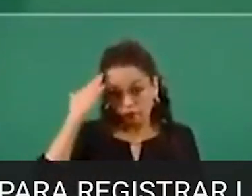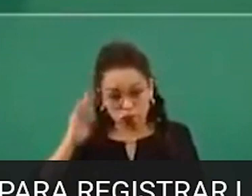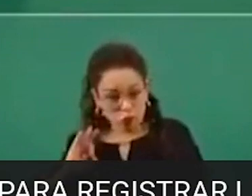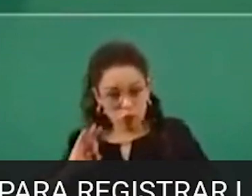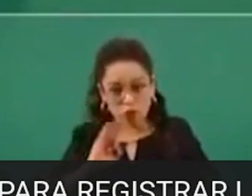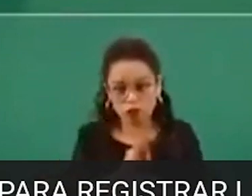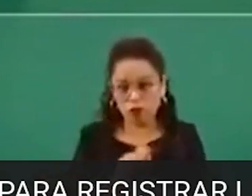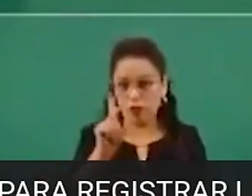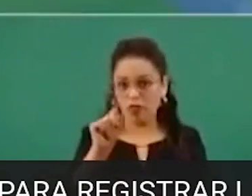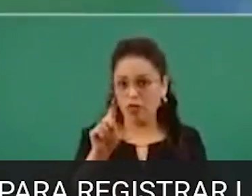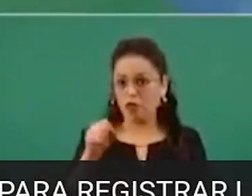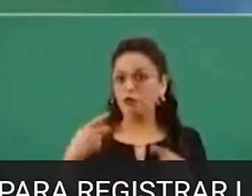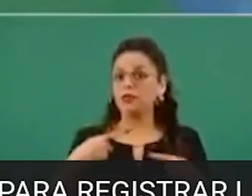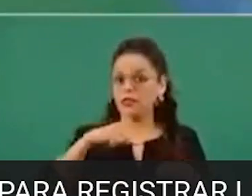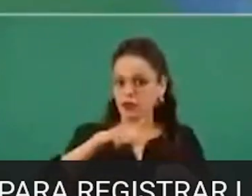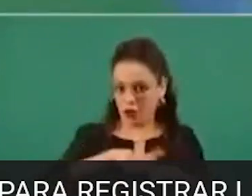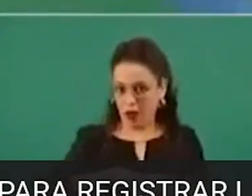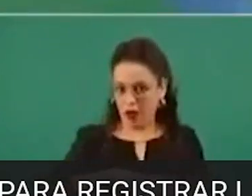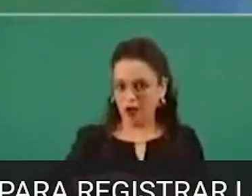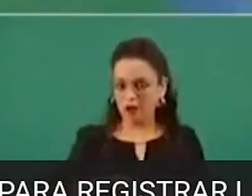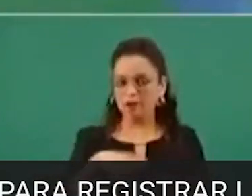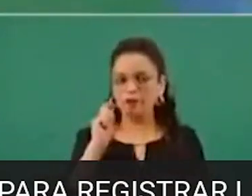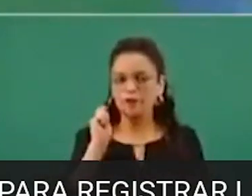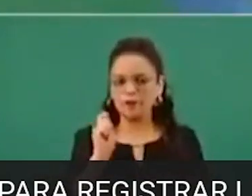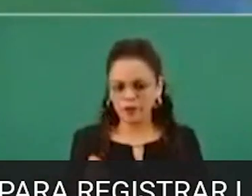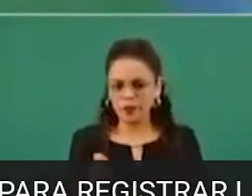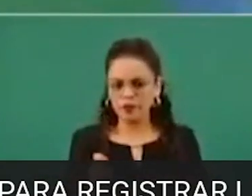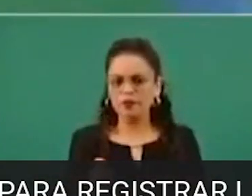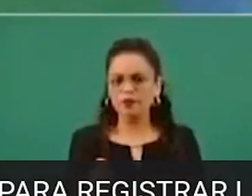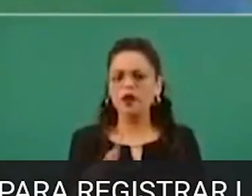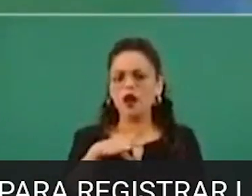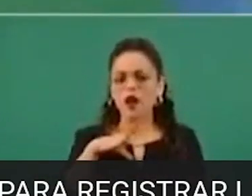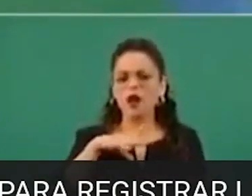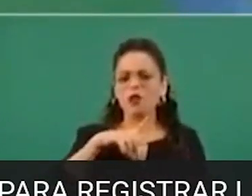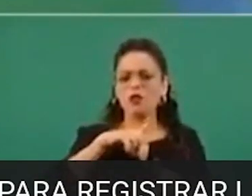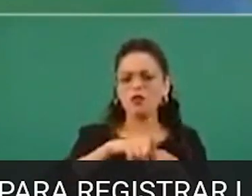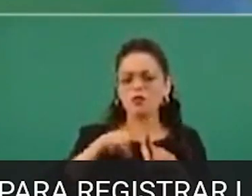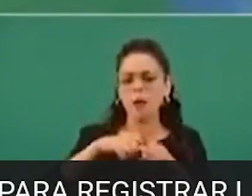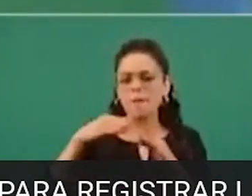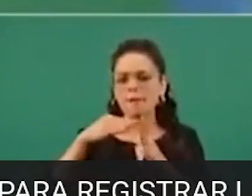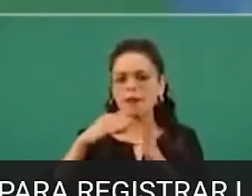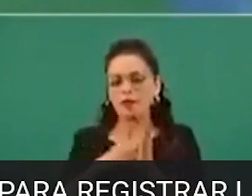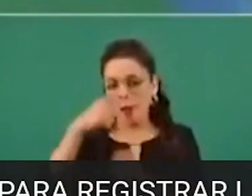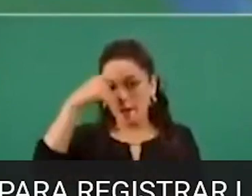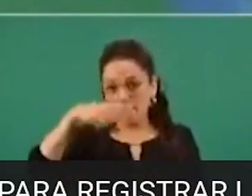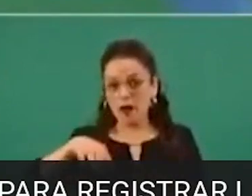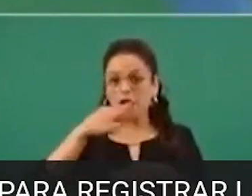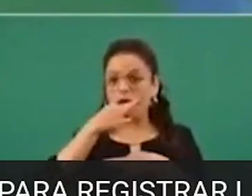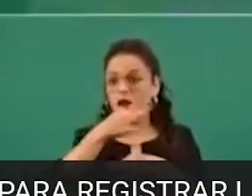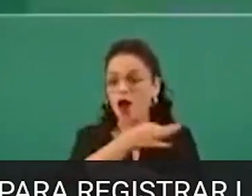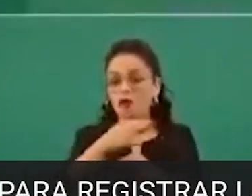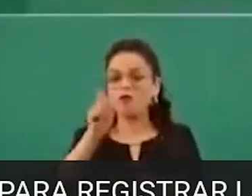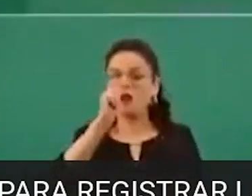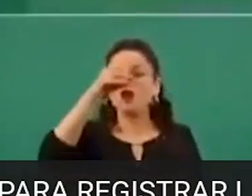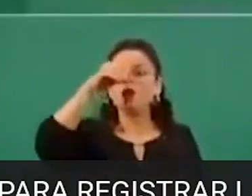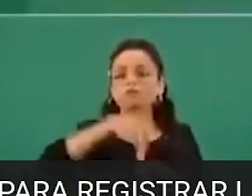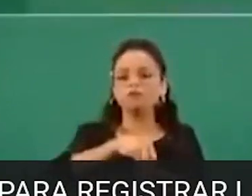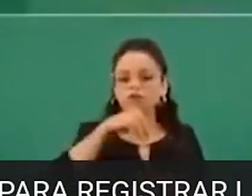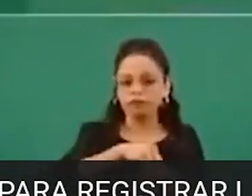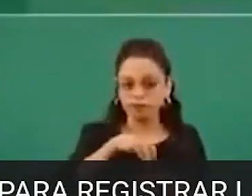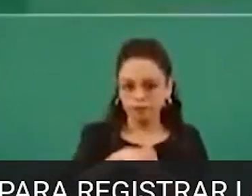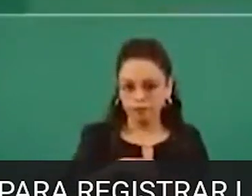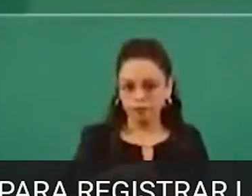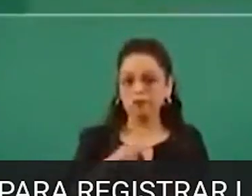obligados, de poner los mecanismos explícitos del aviso de privacidad. Entonces, estamos